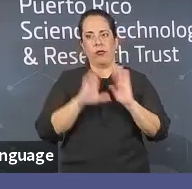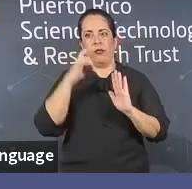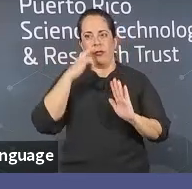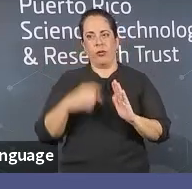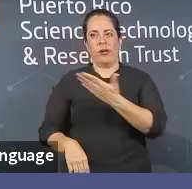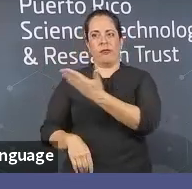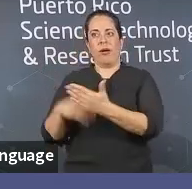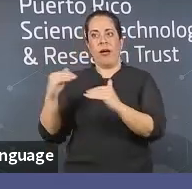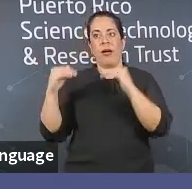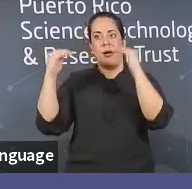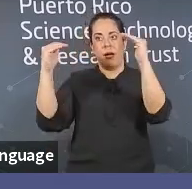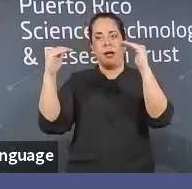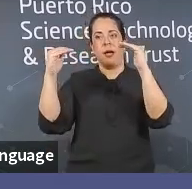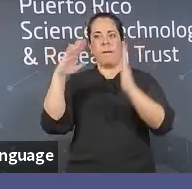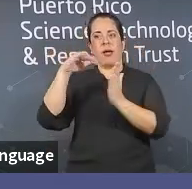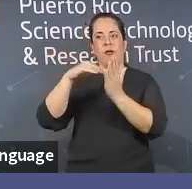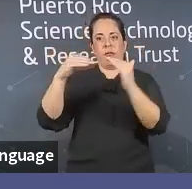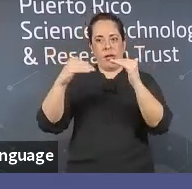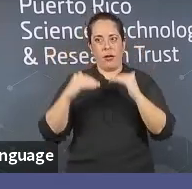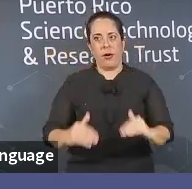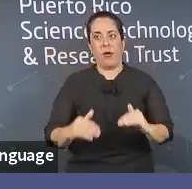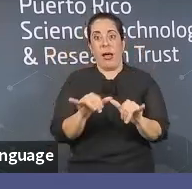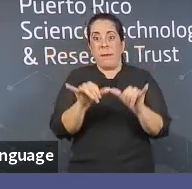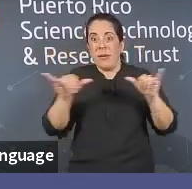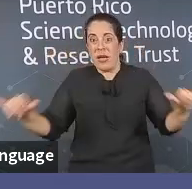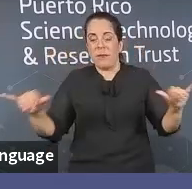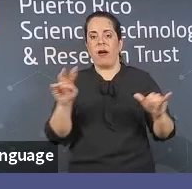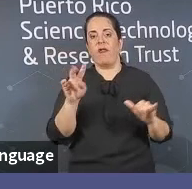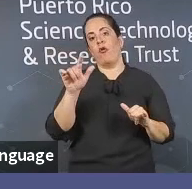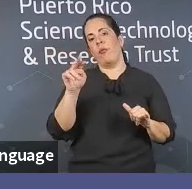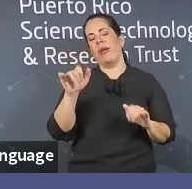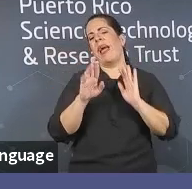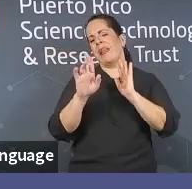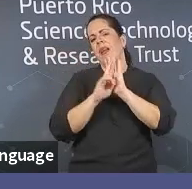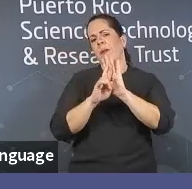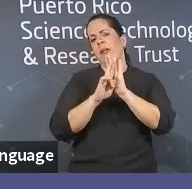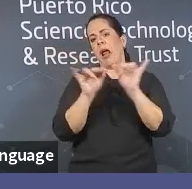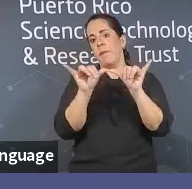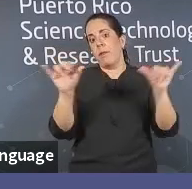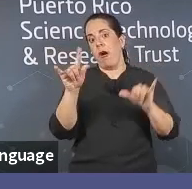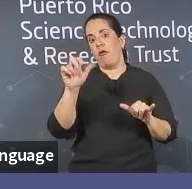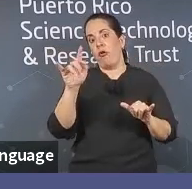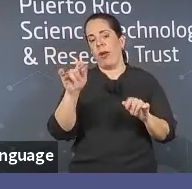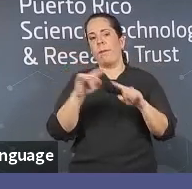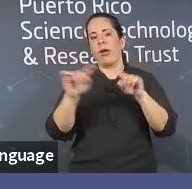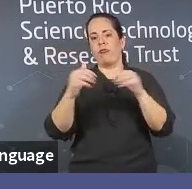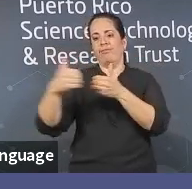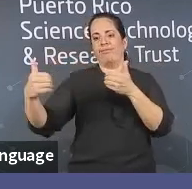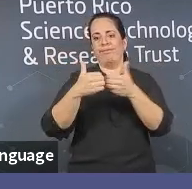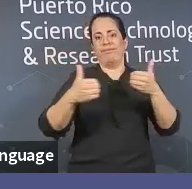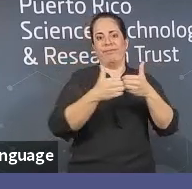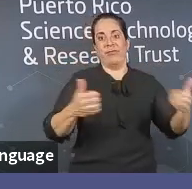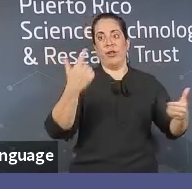de arriba, de en medio y la de abajo, son la misma cantidad de volumen. Es una representación de la misma cantidad de volumen separado. Entonces, si